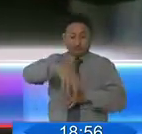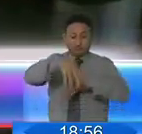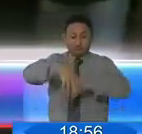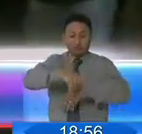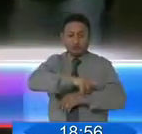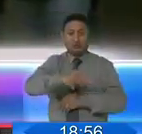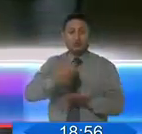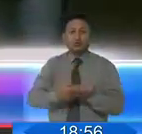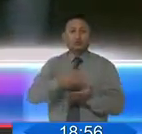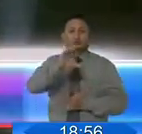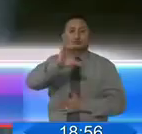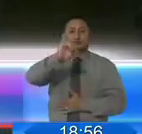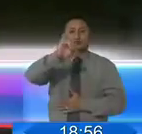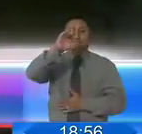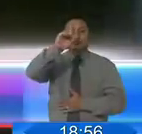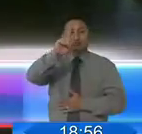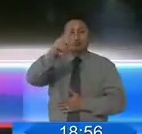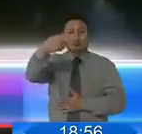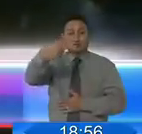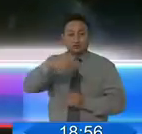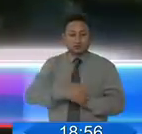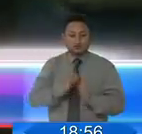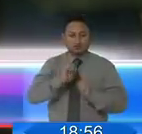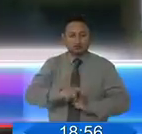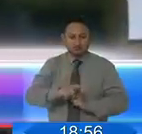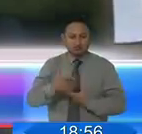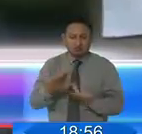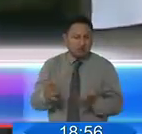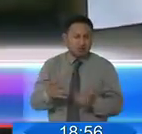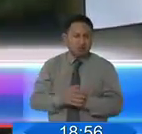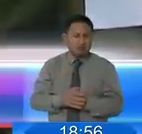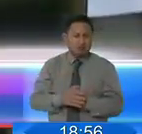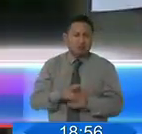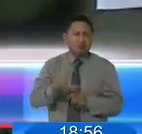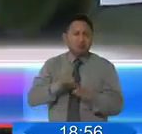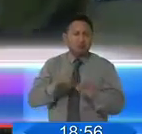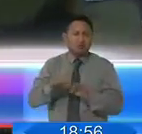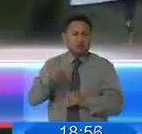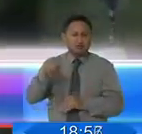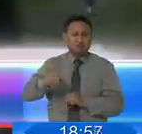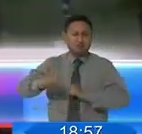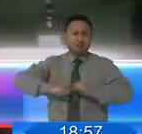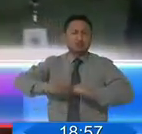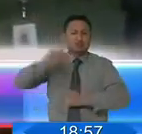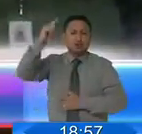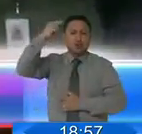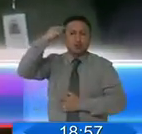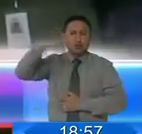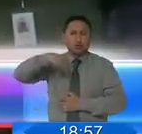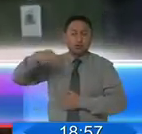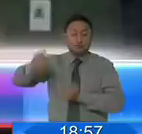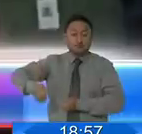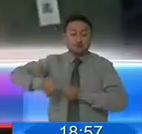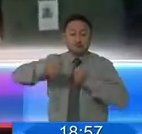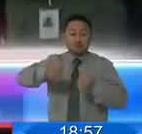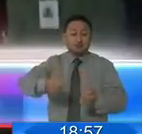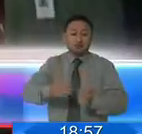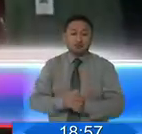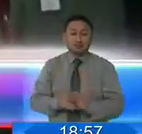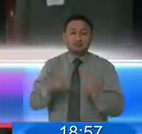cdh para esclarecer un poco estas acciones que el gobierno nacional había tenido con respecto